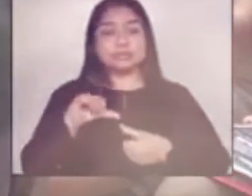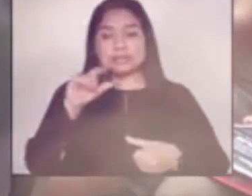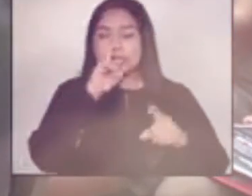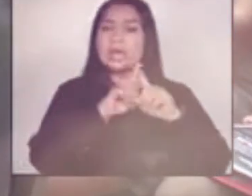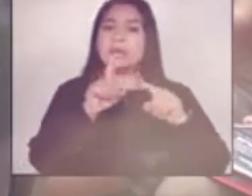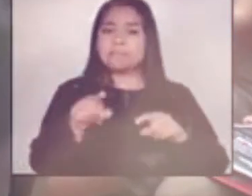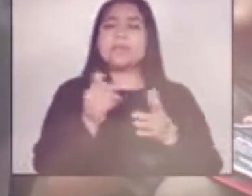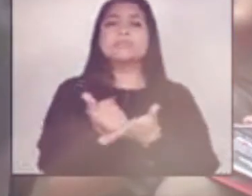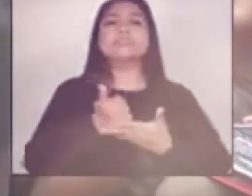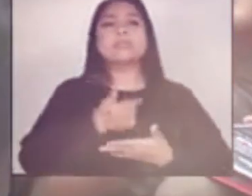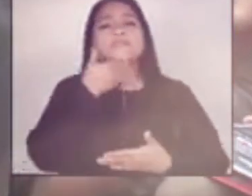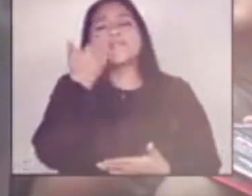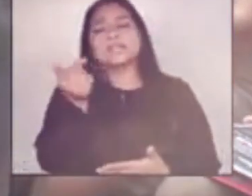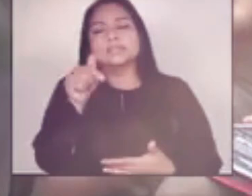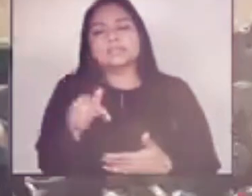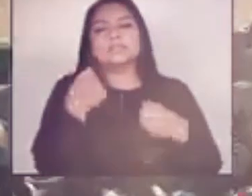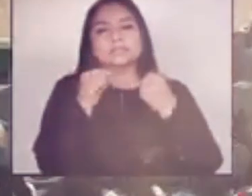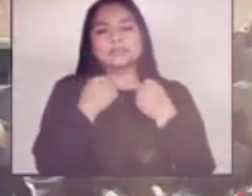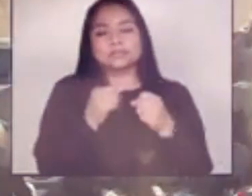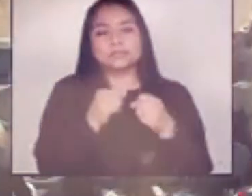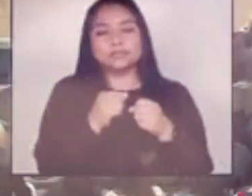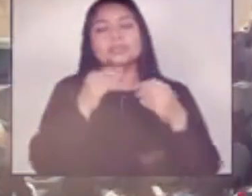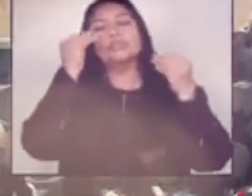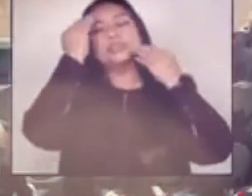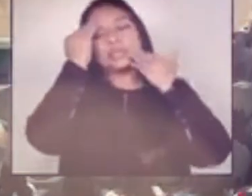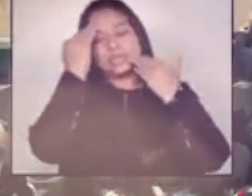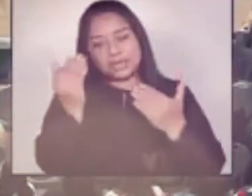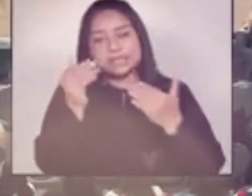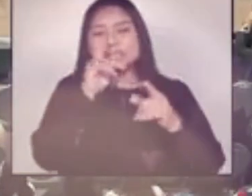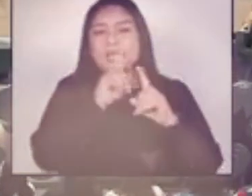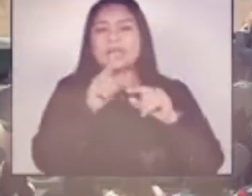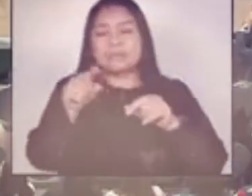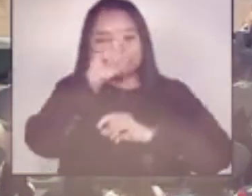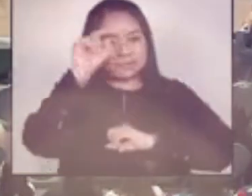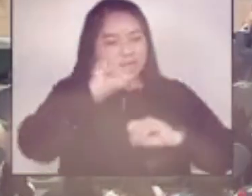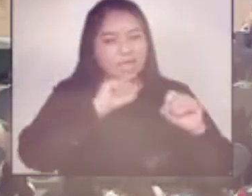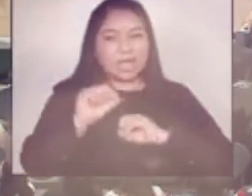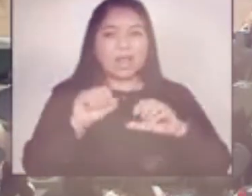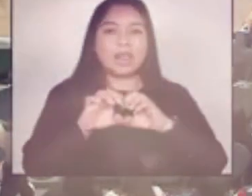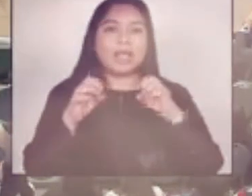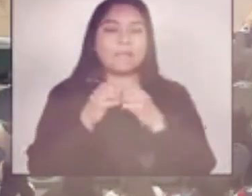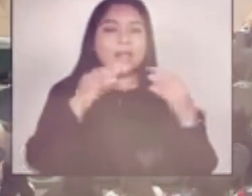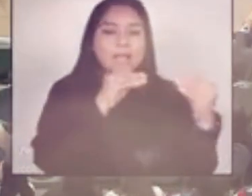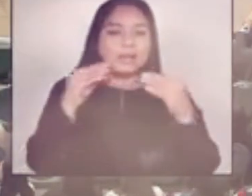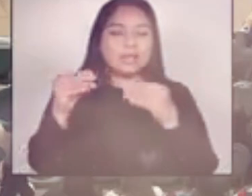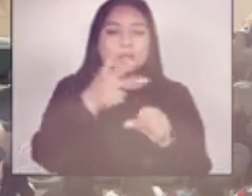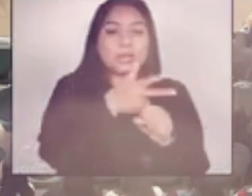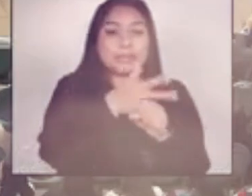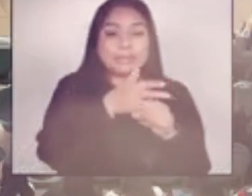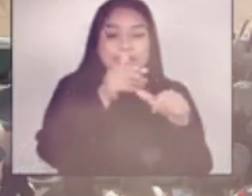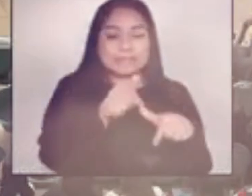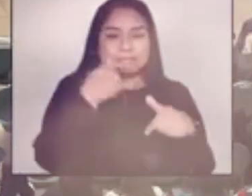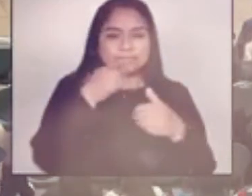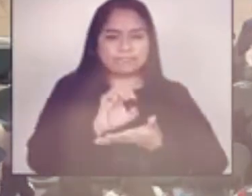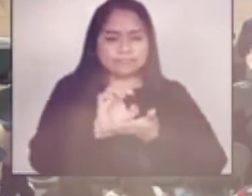facilitaron que esto se llevara a cabo. Agradezco el destacado trabajo del equipo negociador guatemalteco, cuyo esfuerzo ha